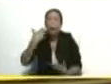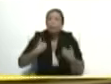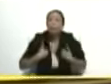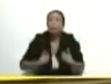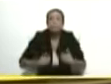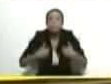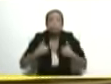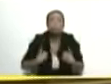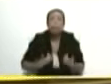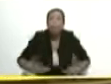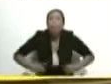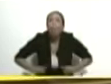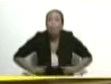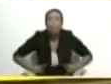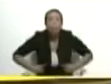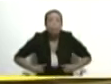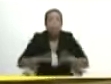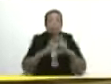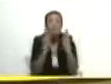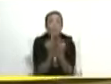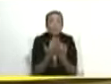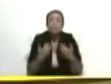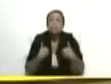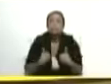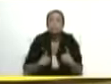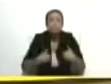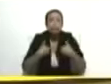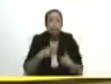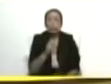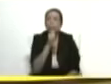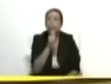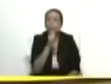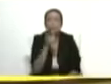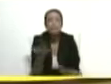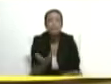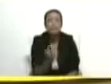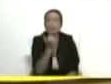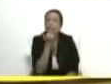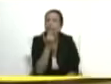en el cuerpo de la familia venezolana.